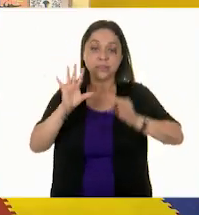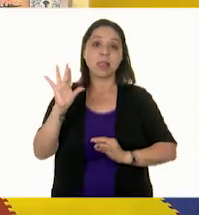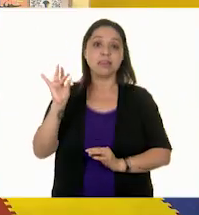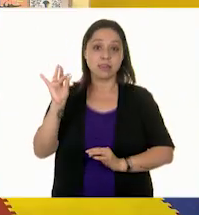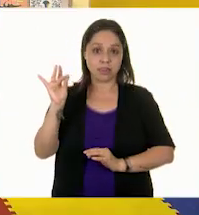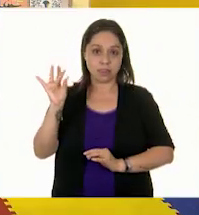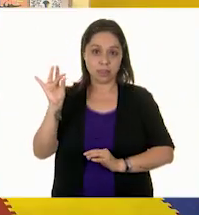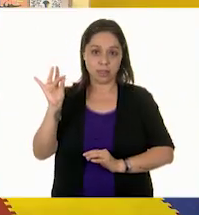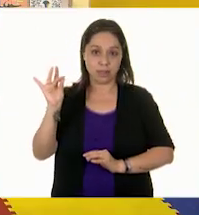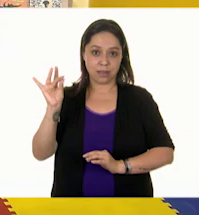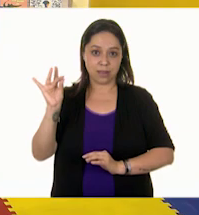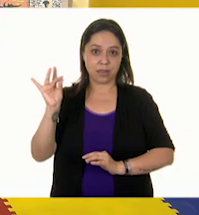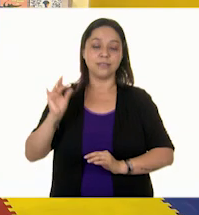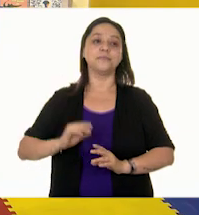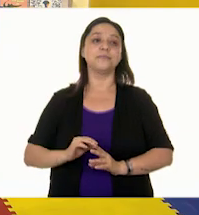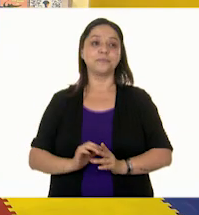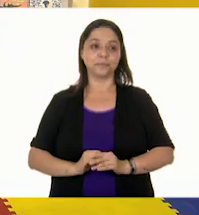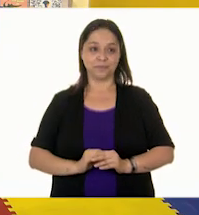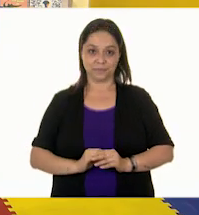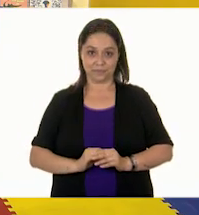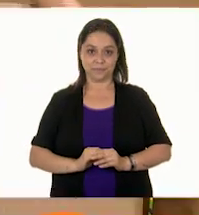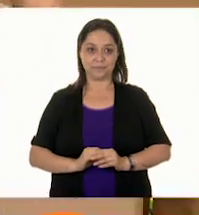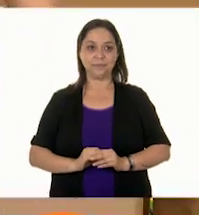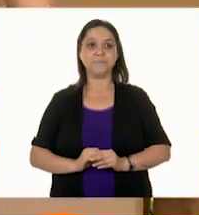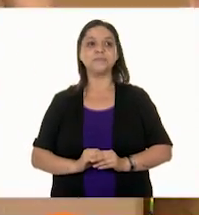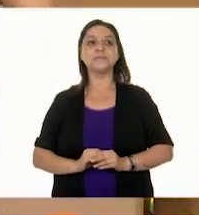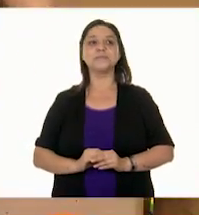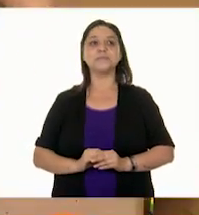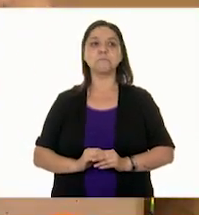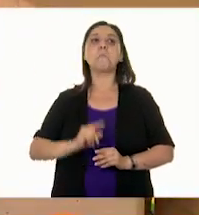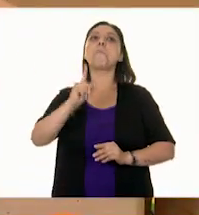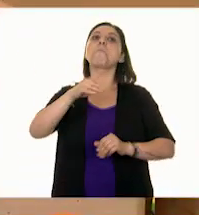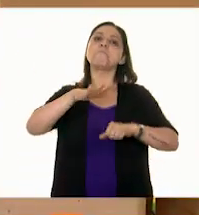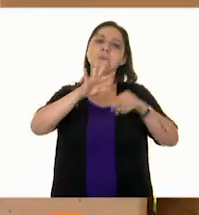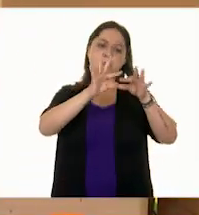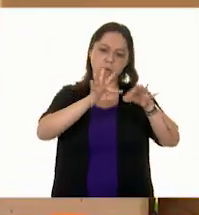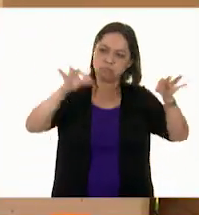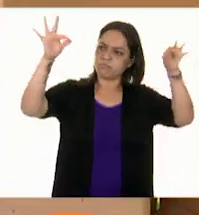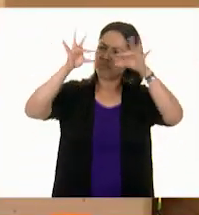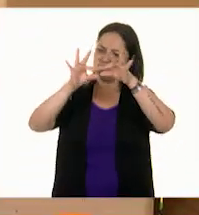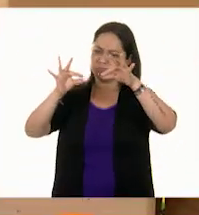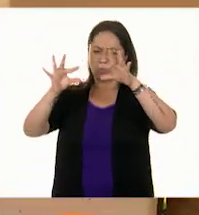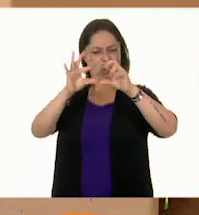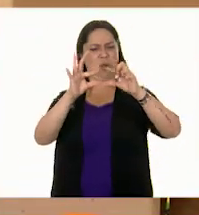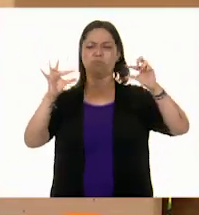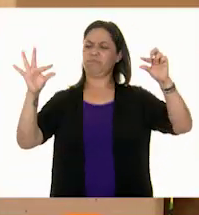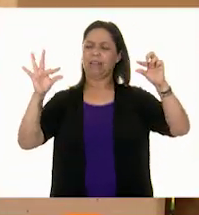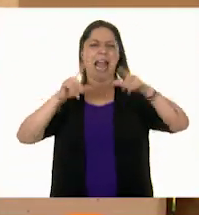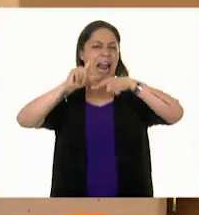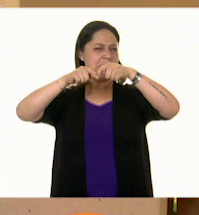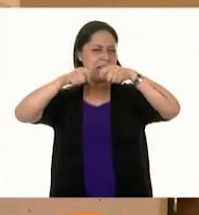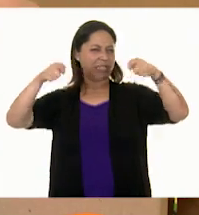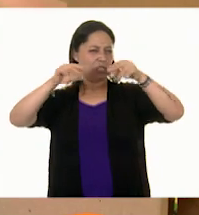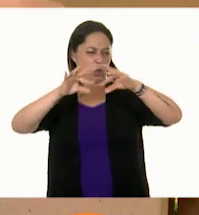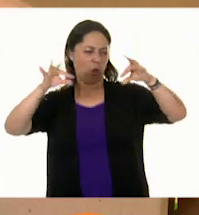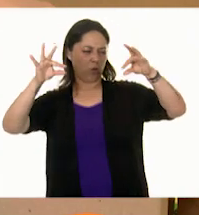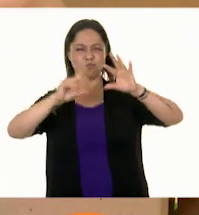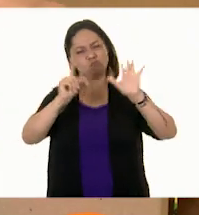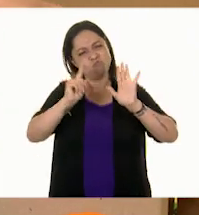¡Pegamento! ¡Oh! Más listón. Bueno, esto no sé cómo se llama, pero es como un